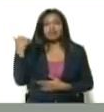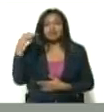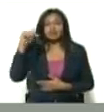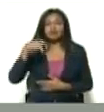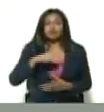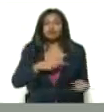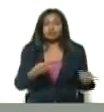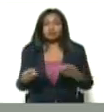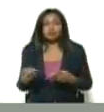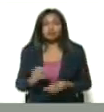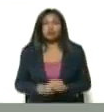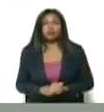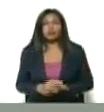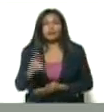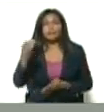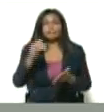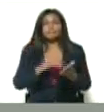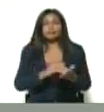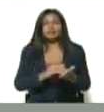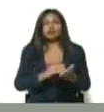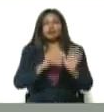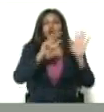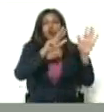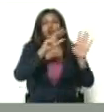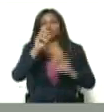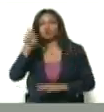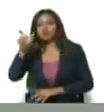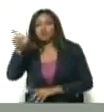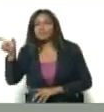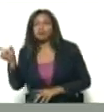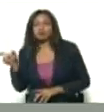hemos recibido 1.800.